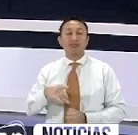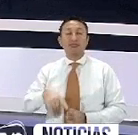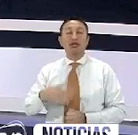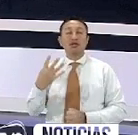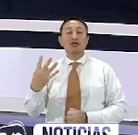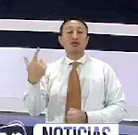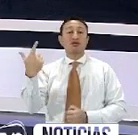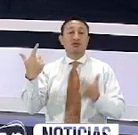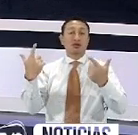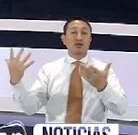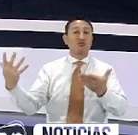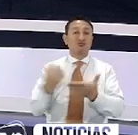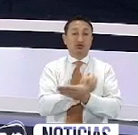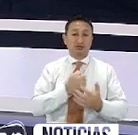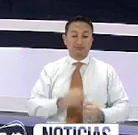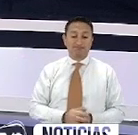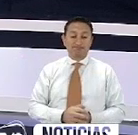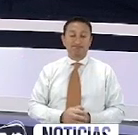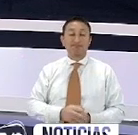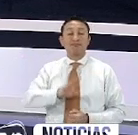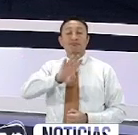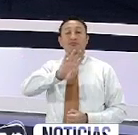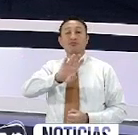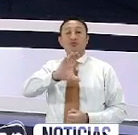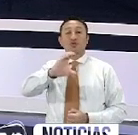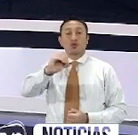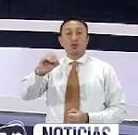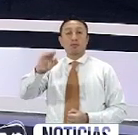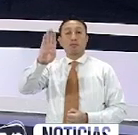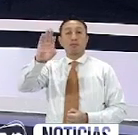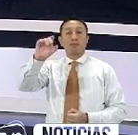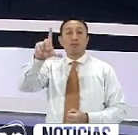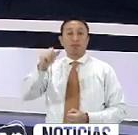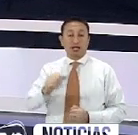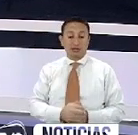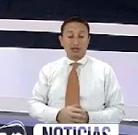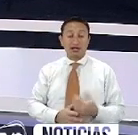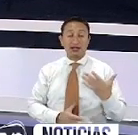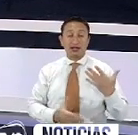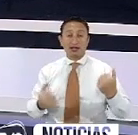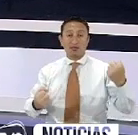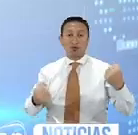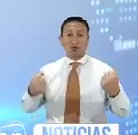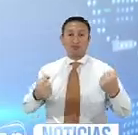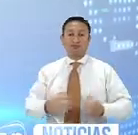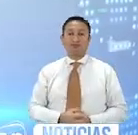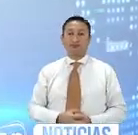4 armas de fuego, más de 400 municiones y 5 vehículos.